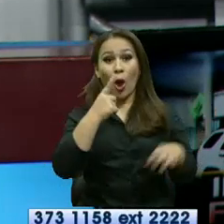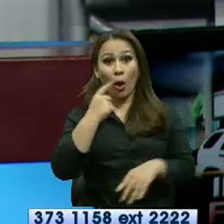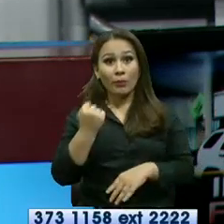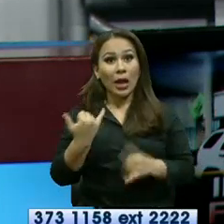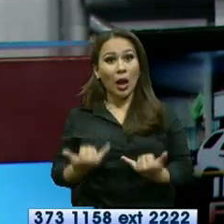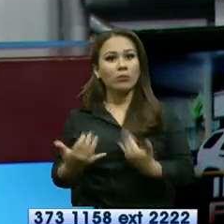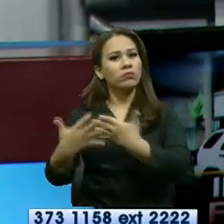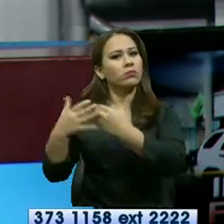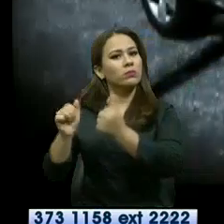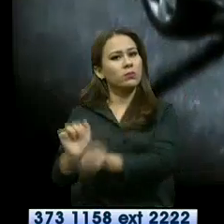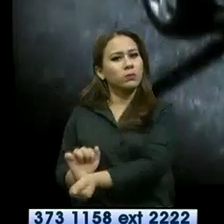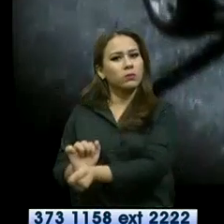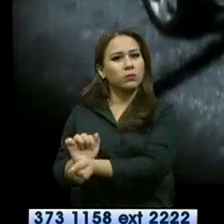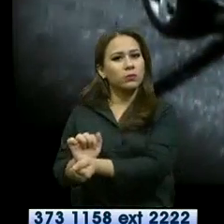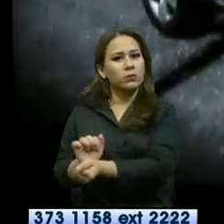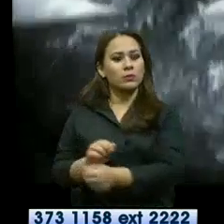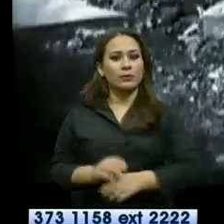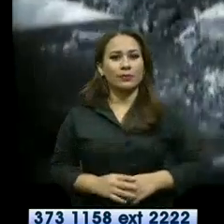detenido.